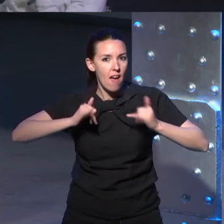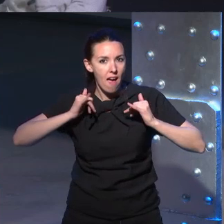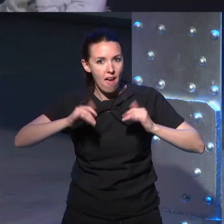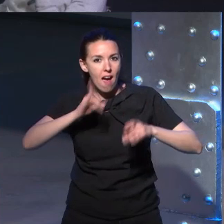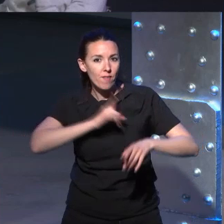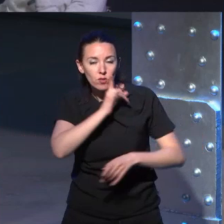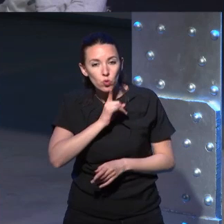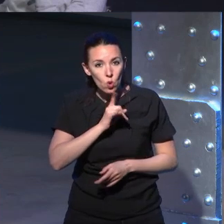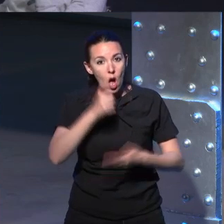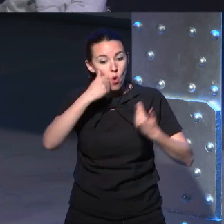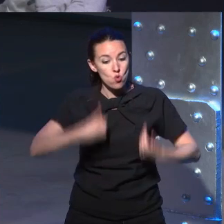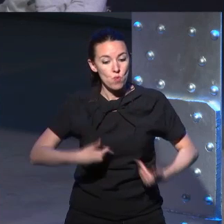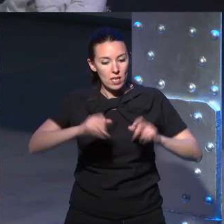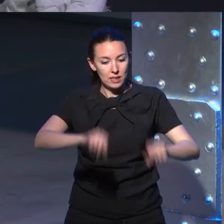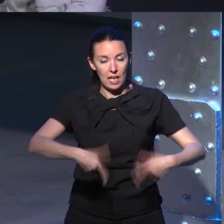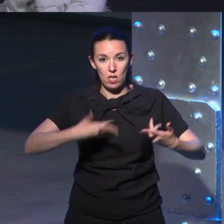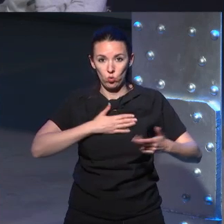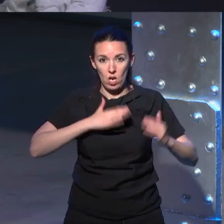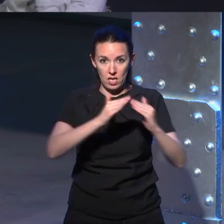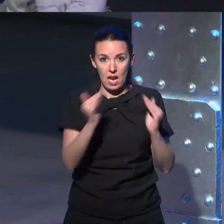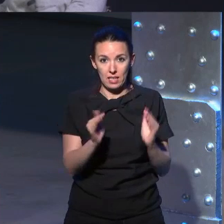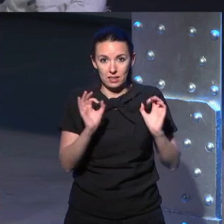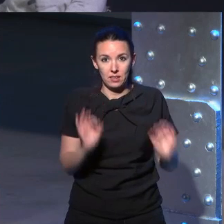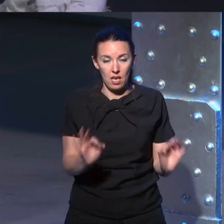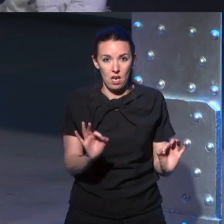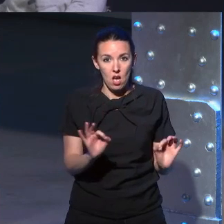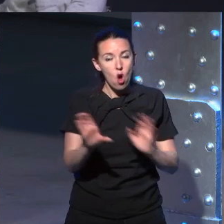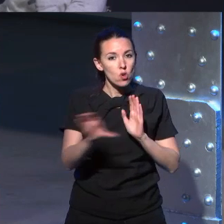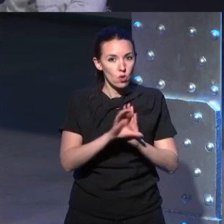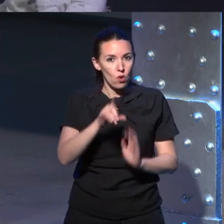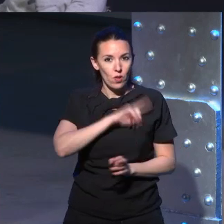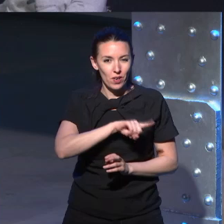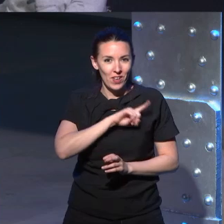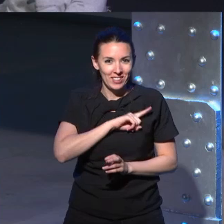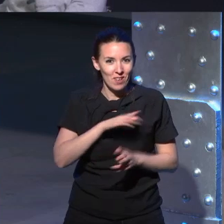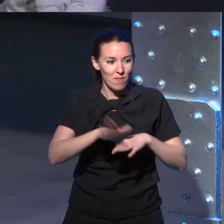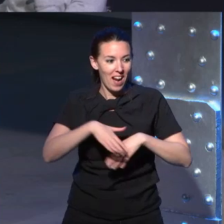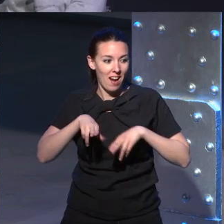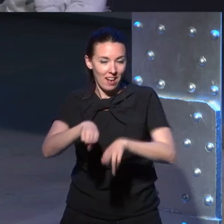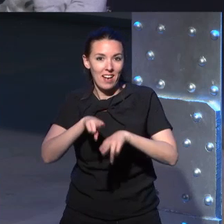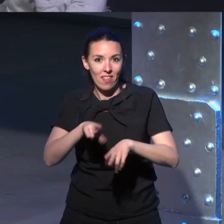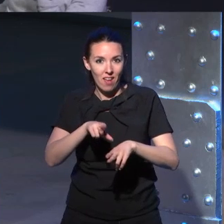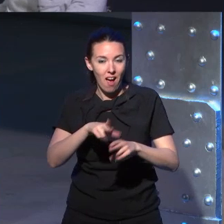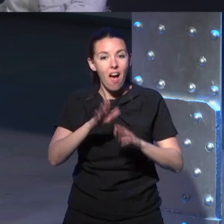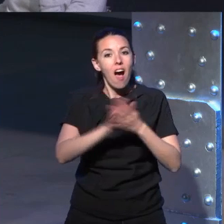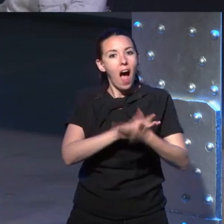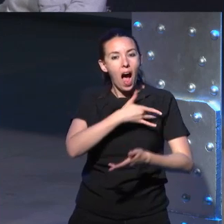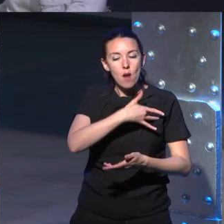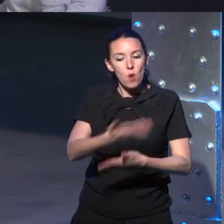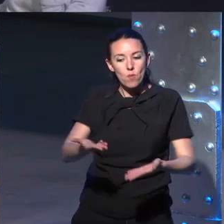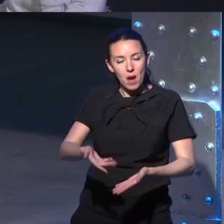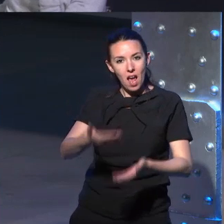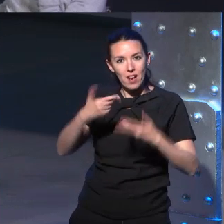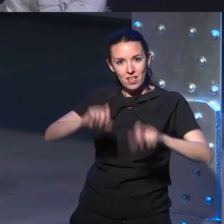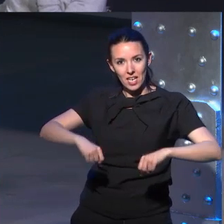humanista natural de la caza, como una especie de código ético para la caza, un relato de amor a la naturaleza, un